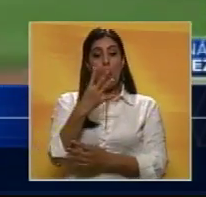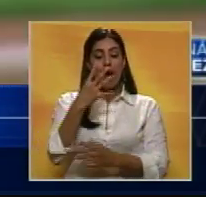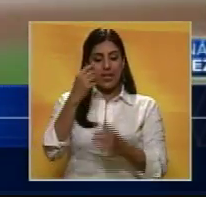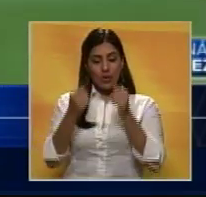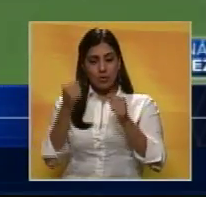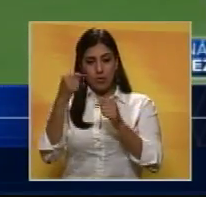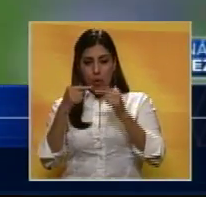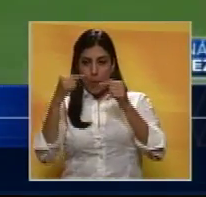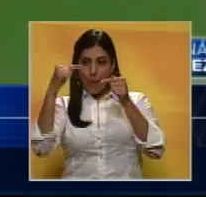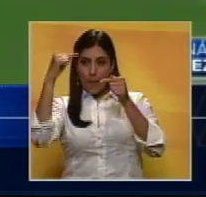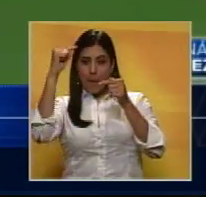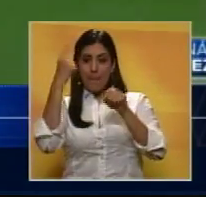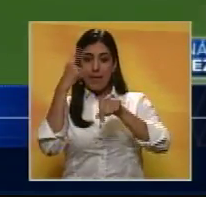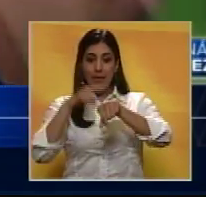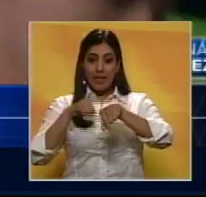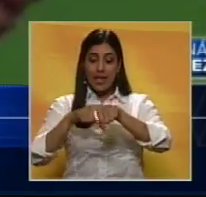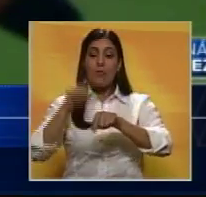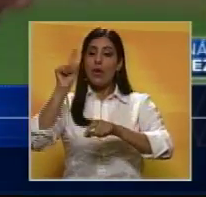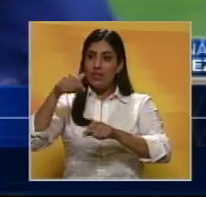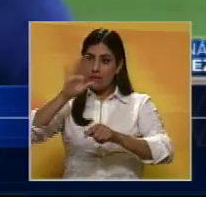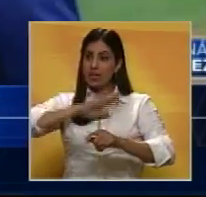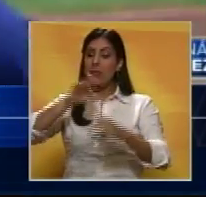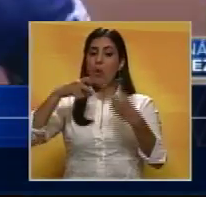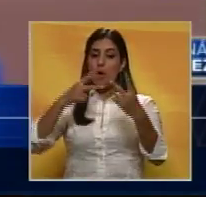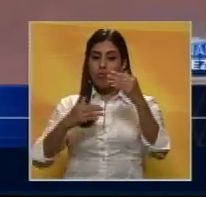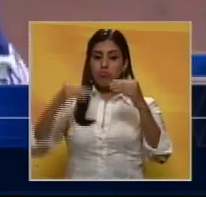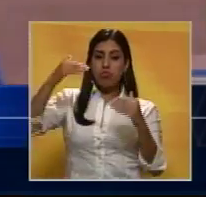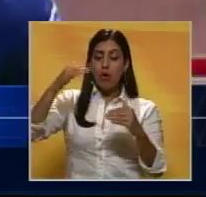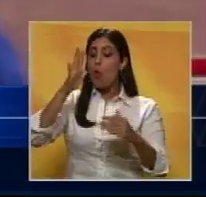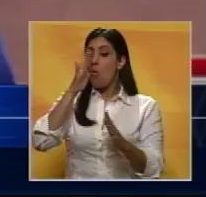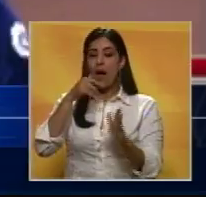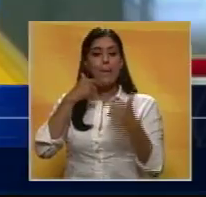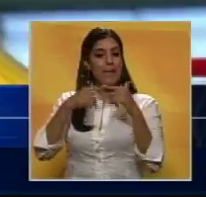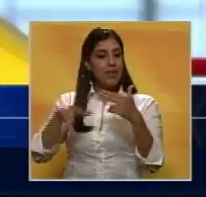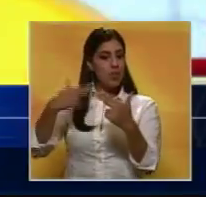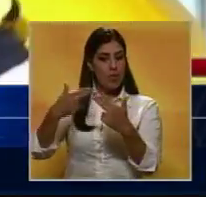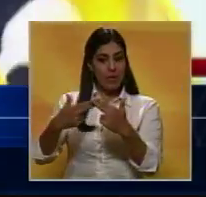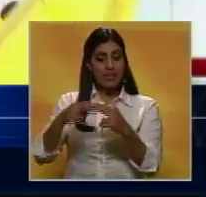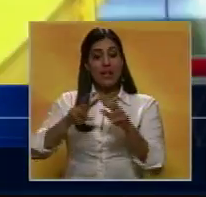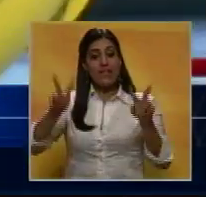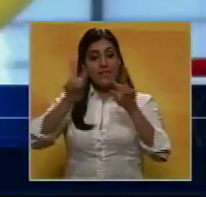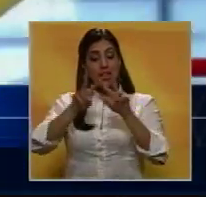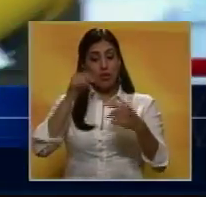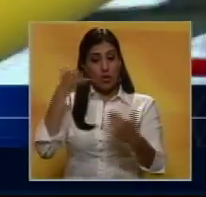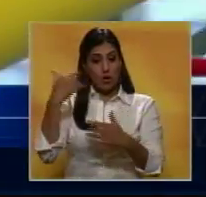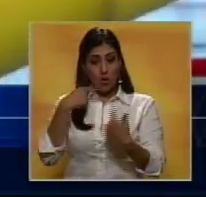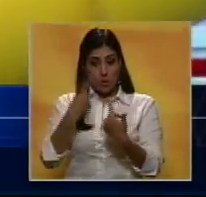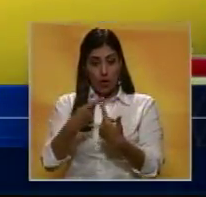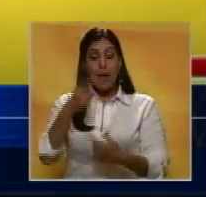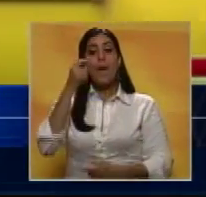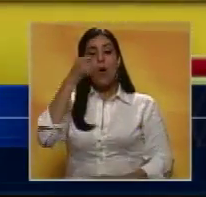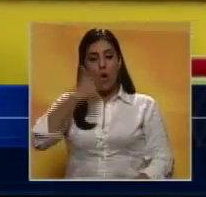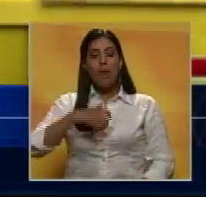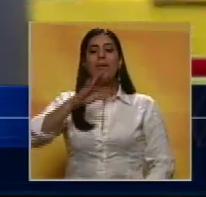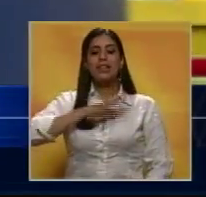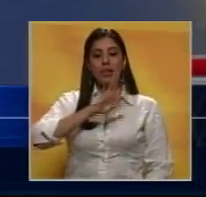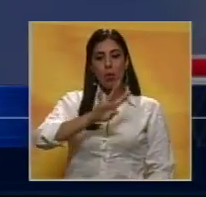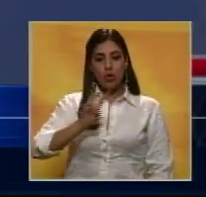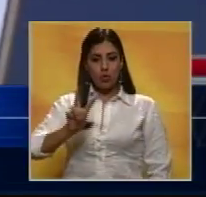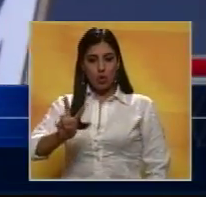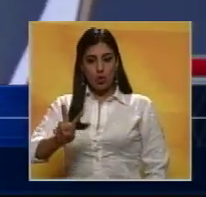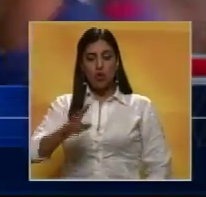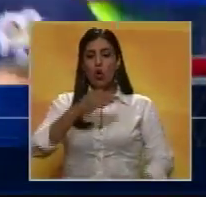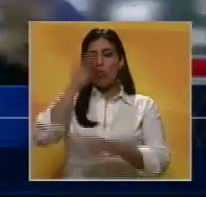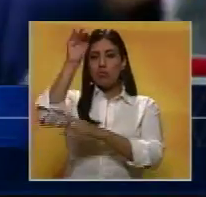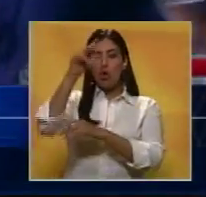4 rayitas en el primer episodio que le dio a Milwaukee una ventaja que no perdió más. Victoria sobre Cincinnati. Pérez se fue de 4-2